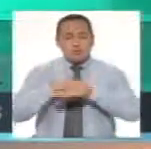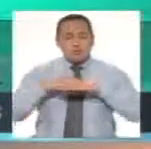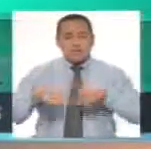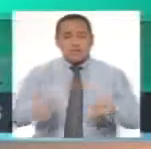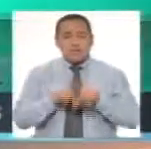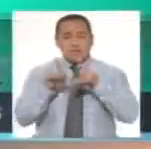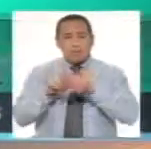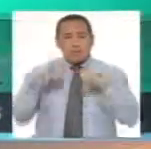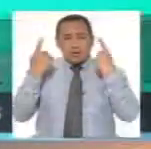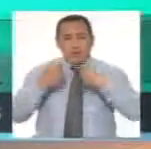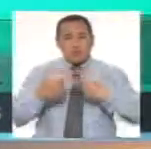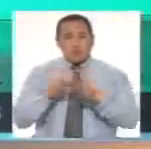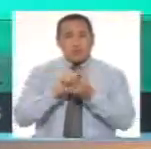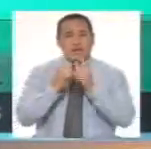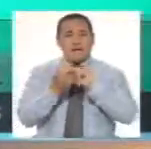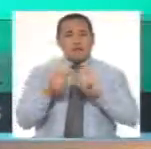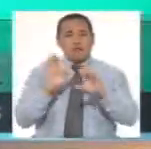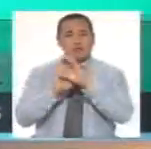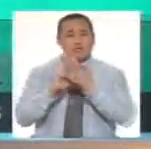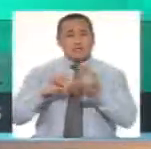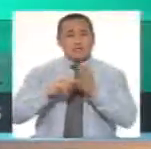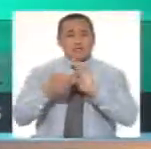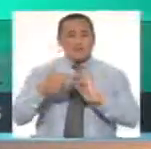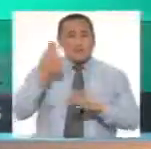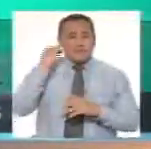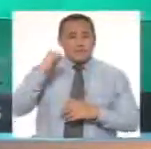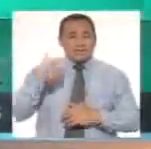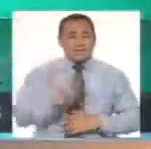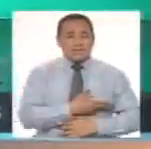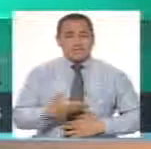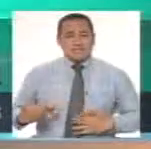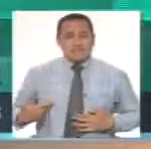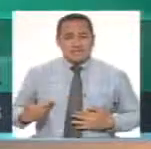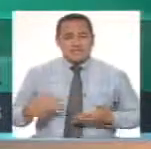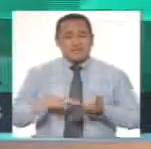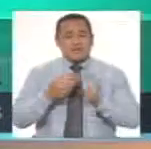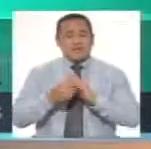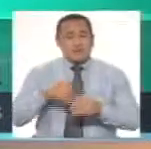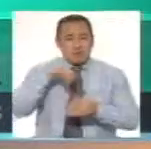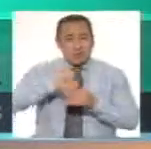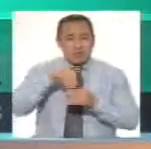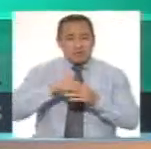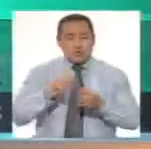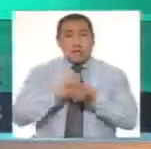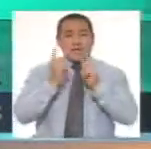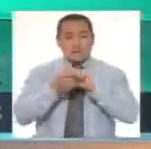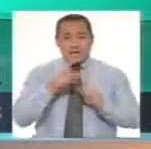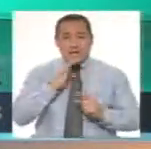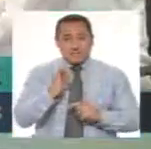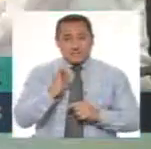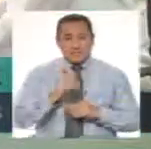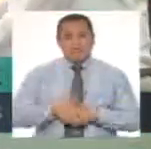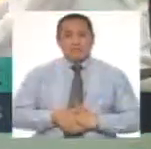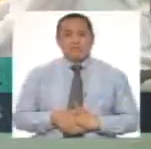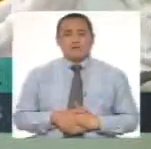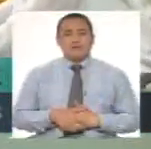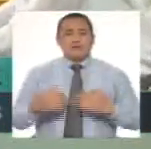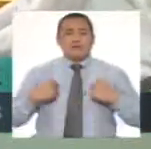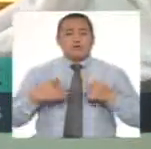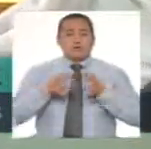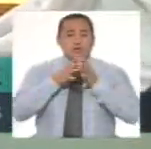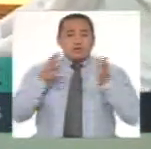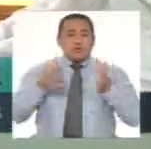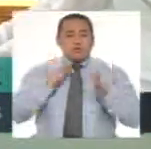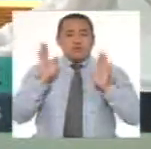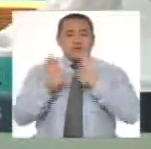una modificación constitucional en lo que a viajes presidenciales se refiere? ¿Contarían con los votos para hacer una modificación así? Mire, yo no sé si es un tema